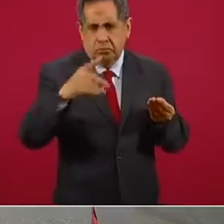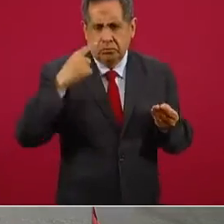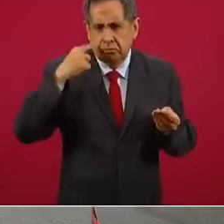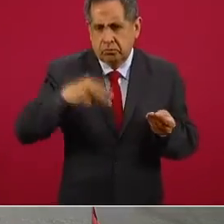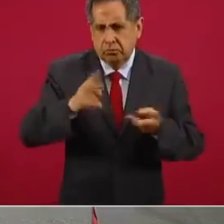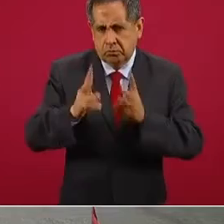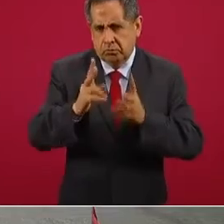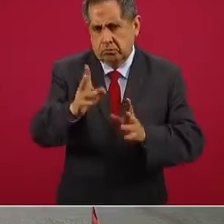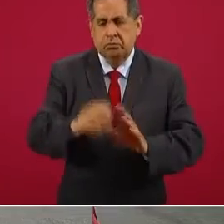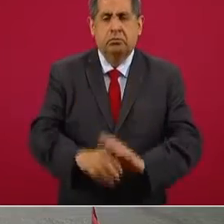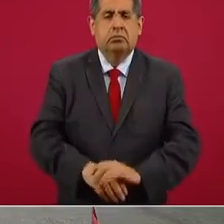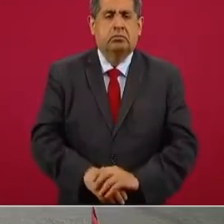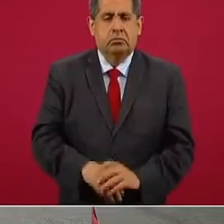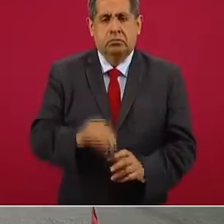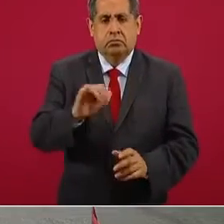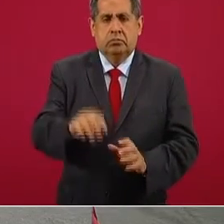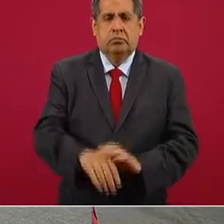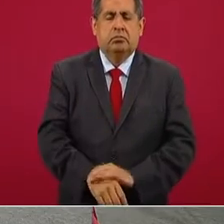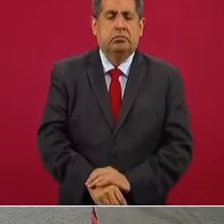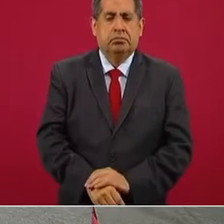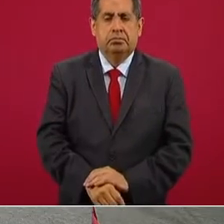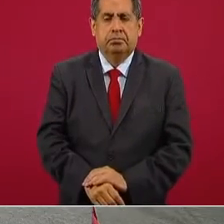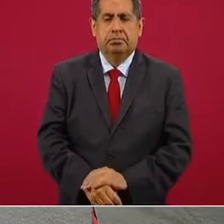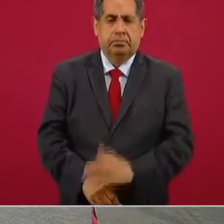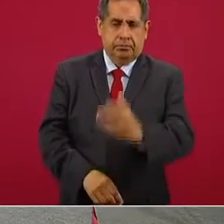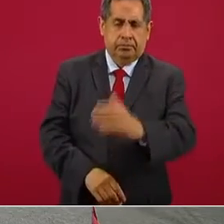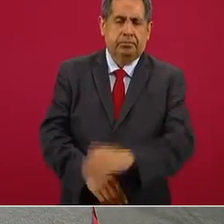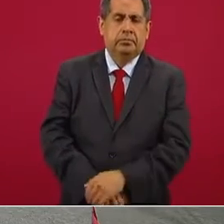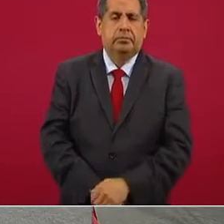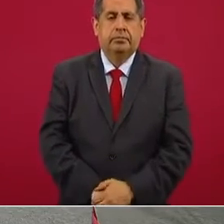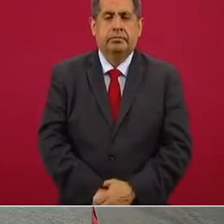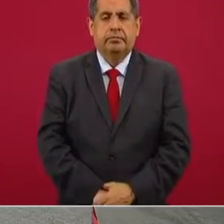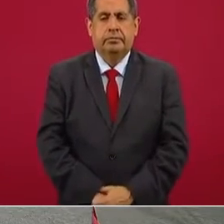vemos. ¿Sí? Adelante.